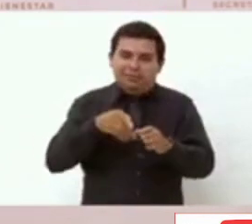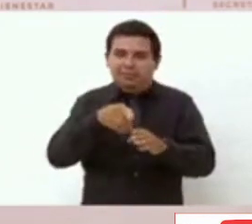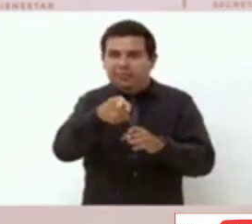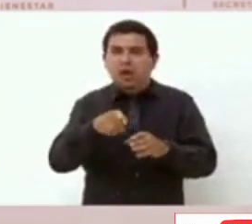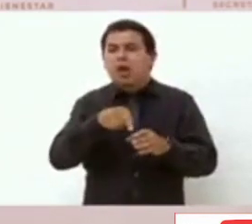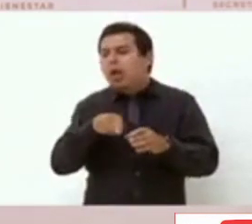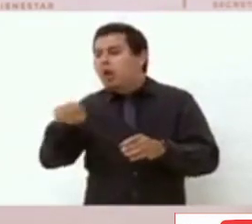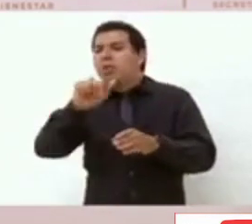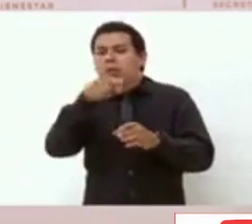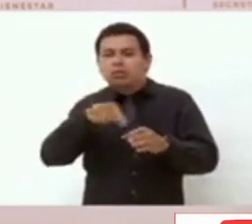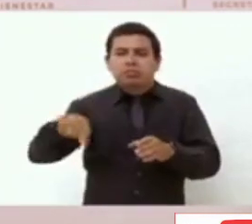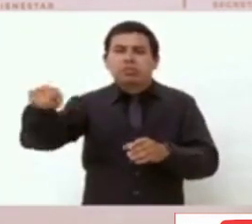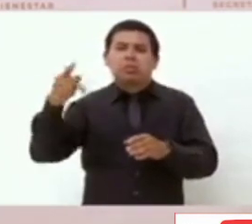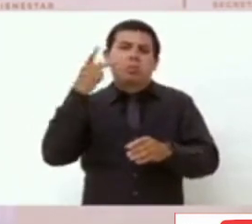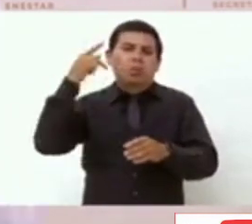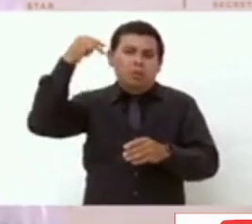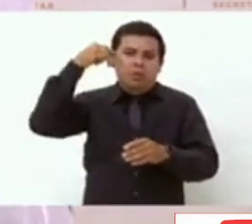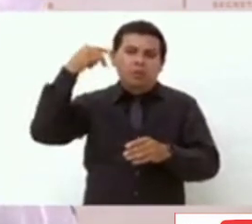Escondido, disfrutando